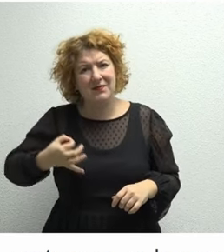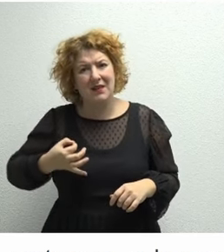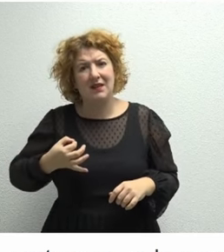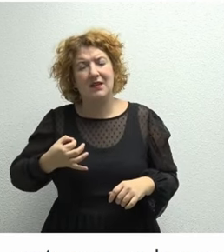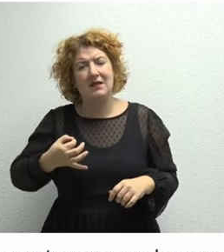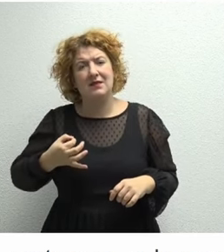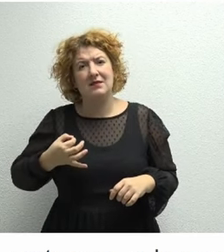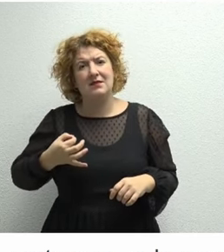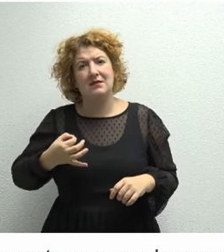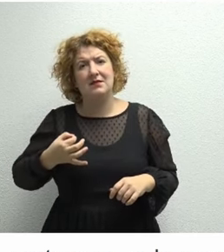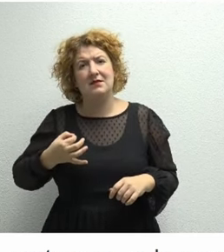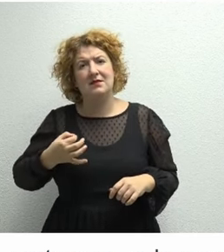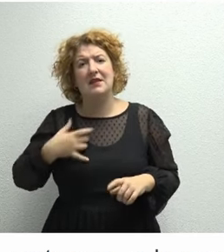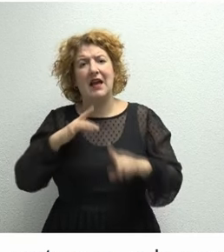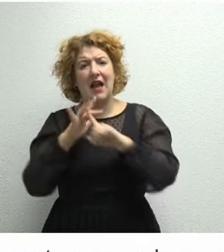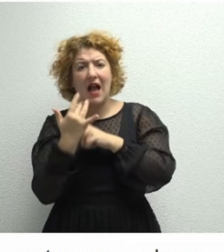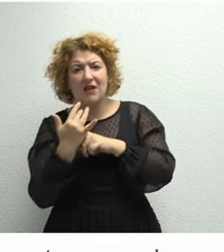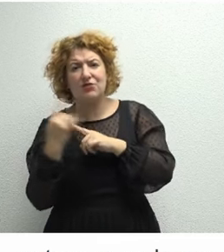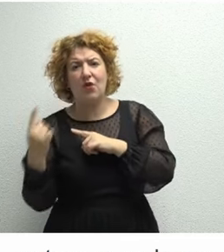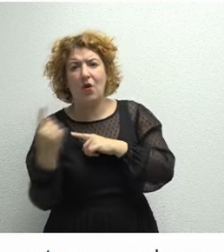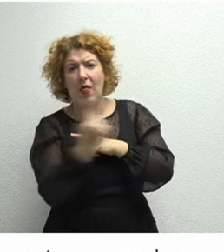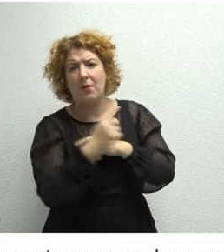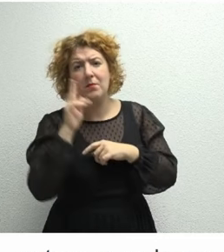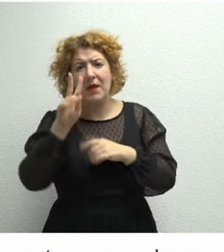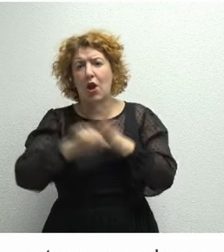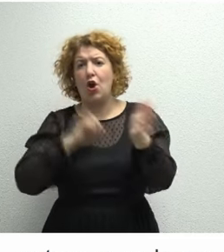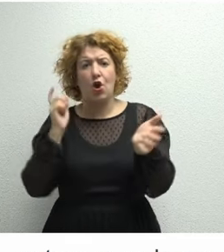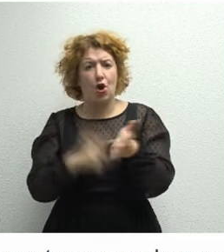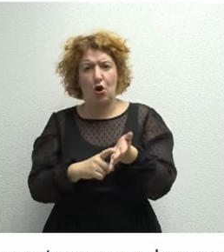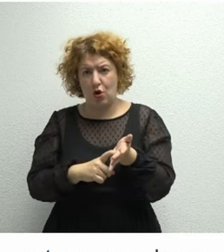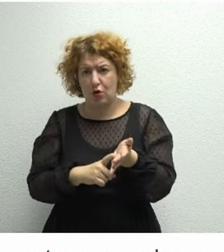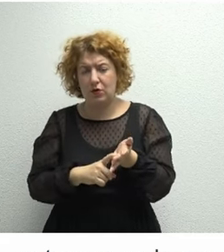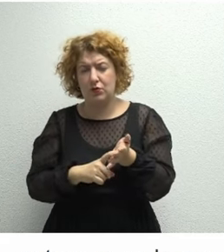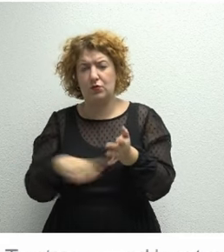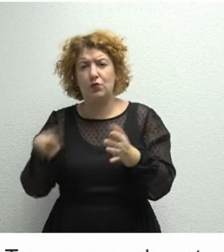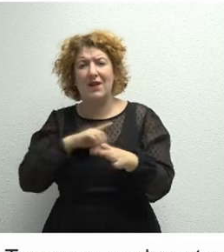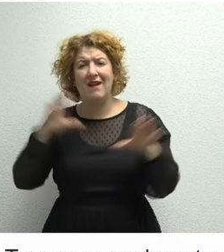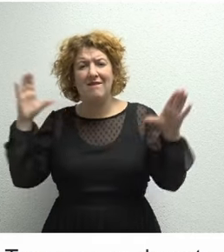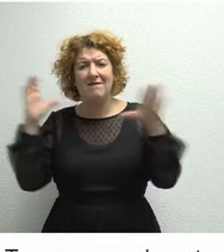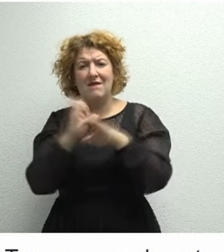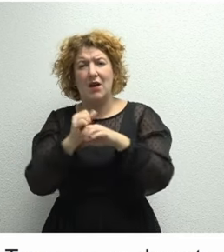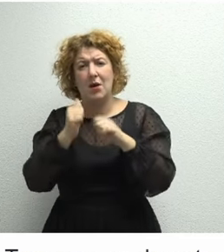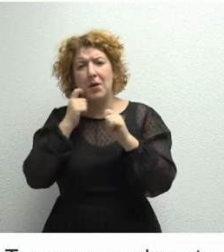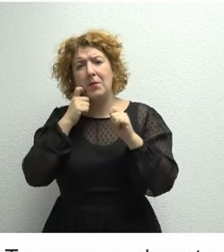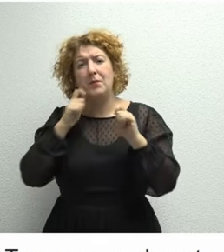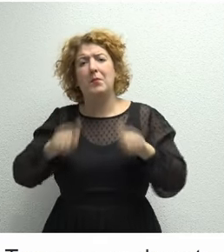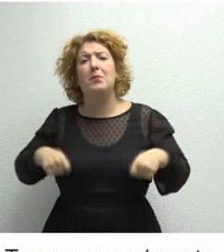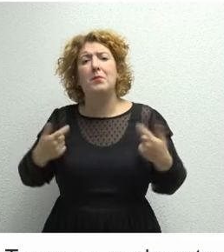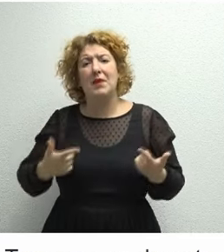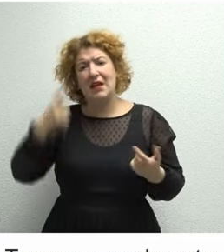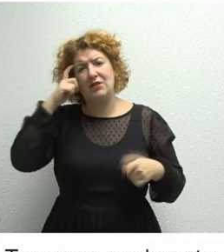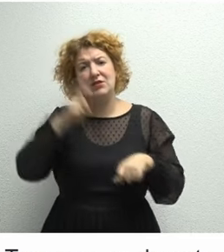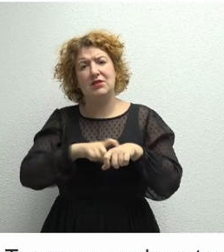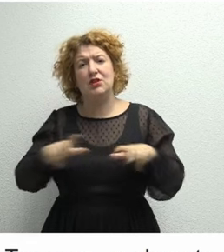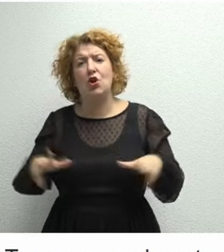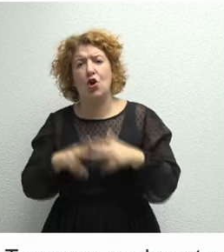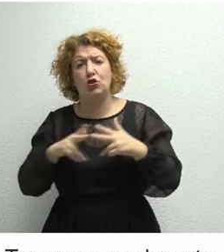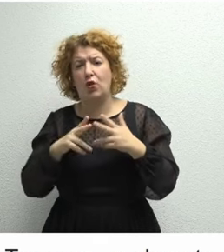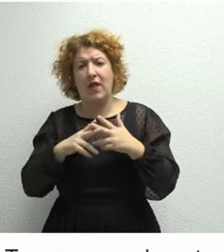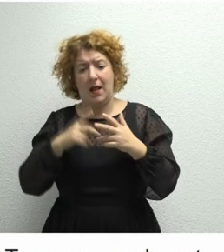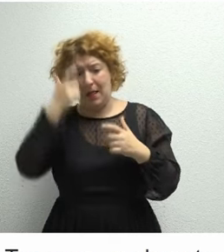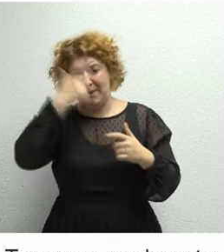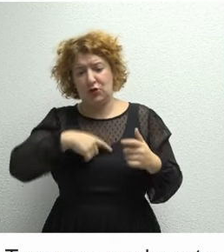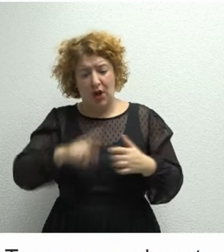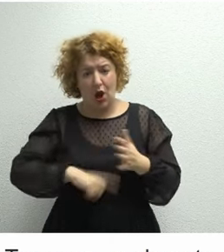visión integral de los casos o sea tenemos ese informe ese ese enfoque biopsicosocial y de la persona entera